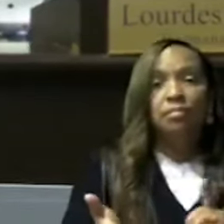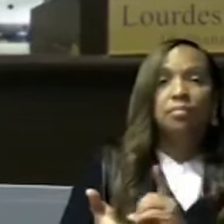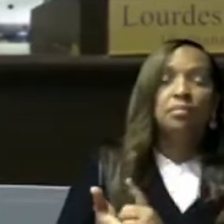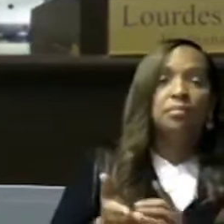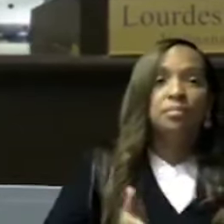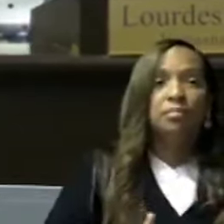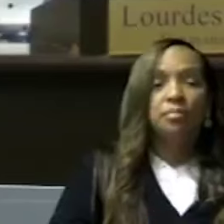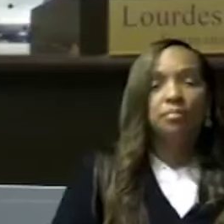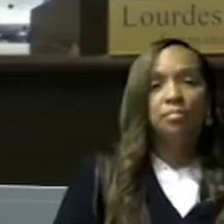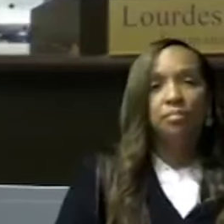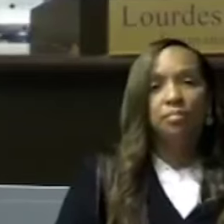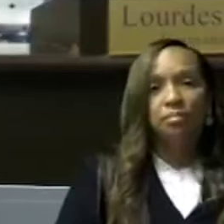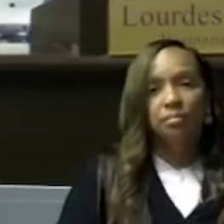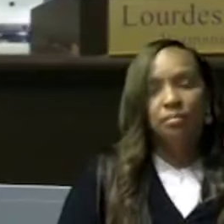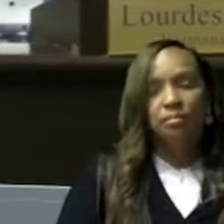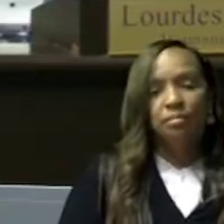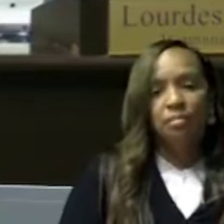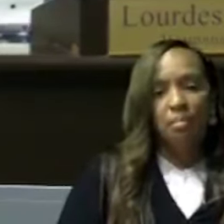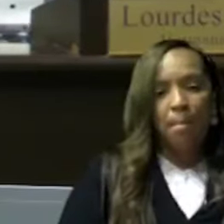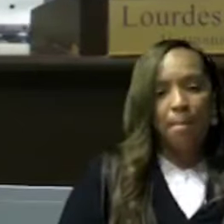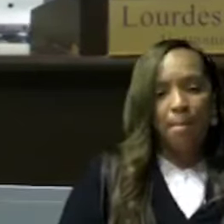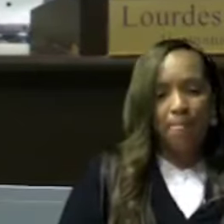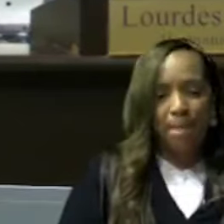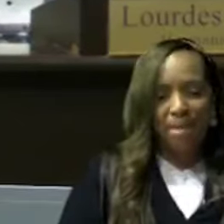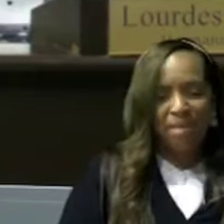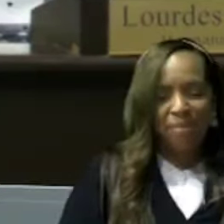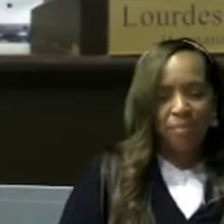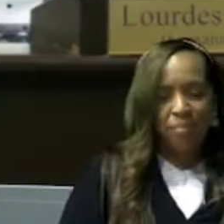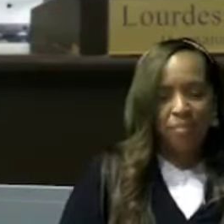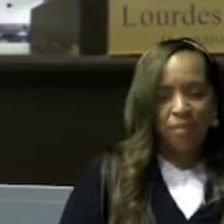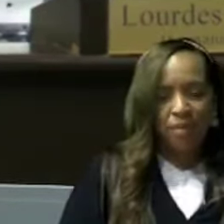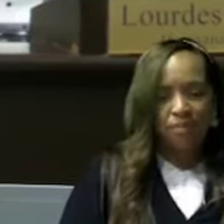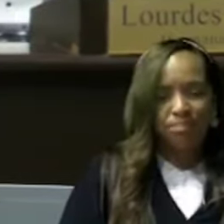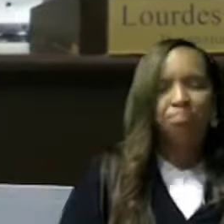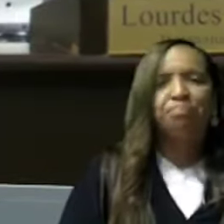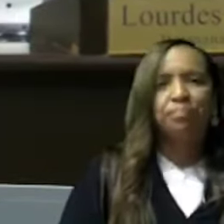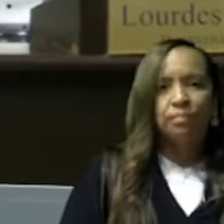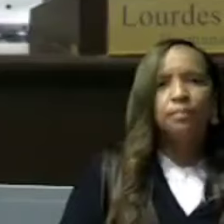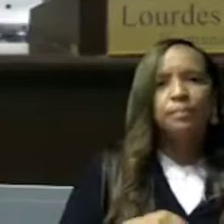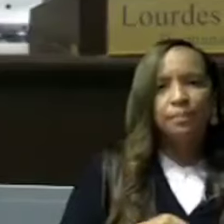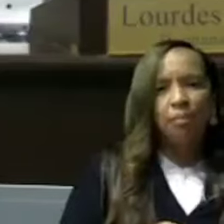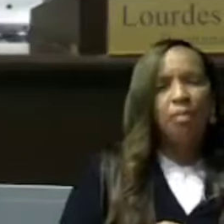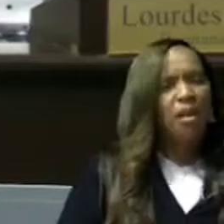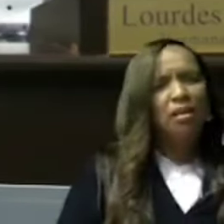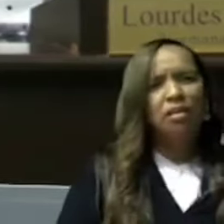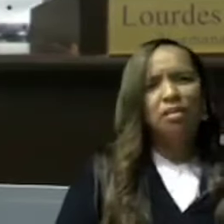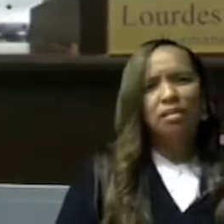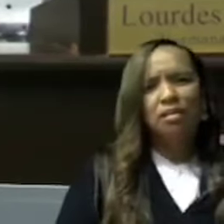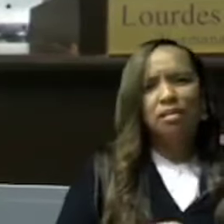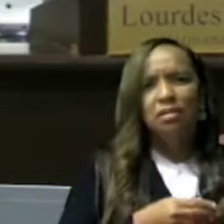me sorprende mi amigo Tobías hablando de que se habla de